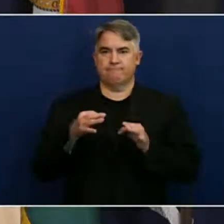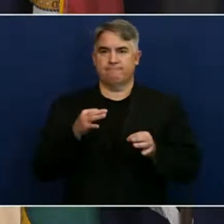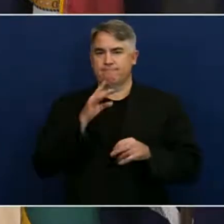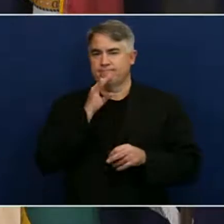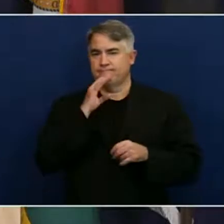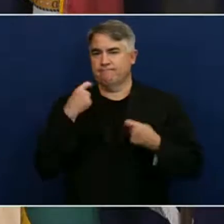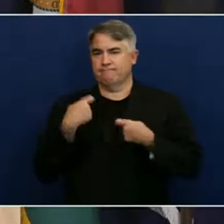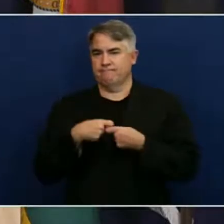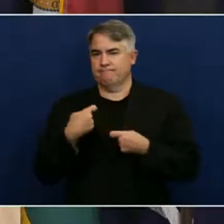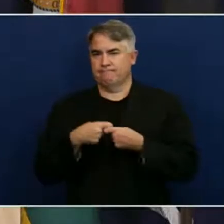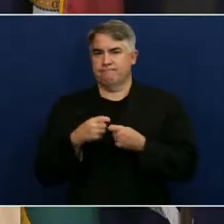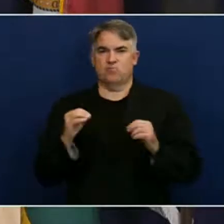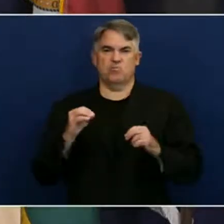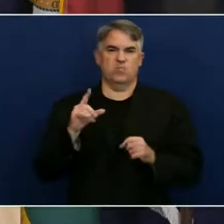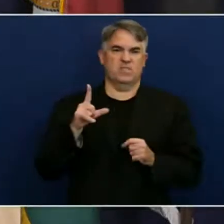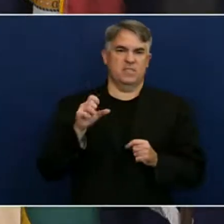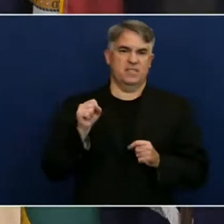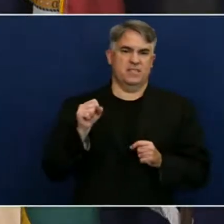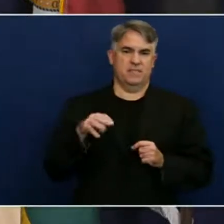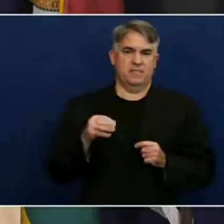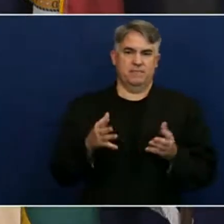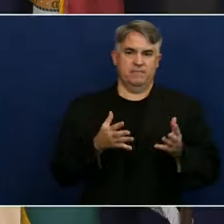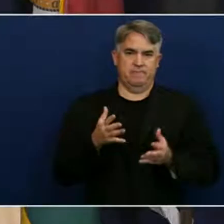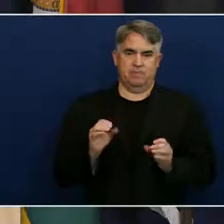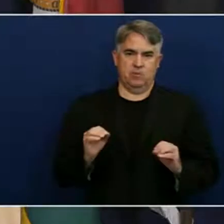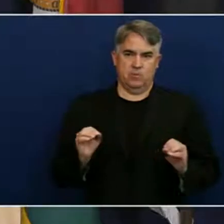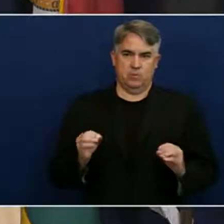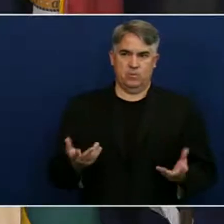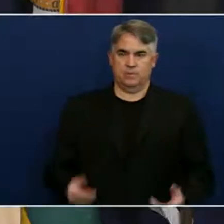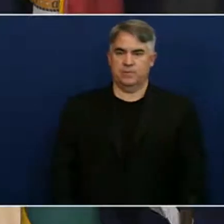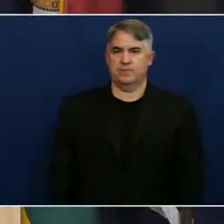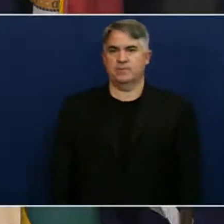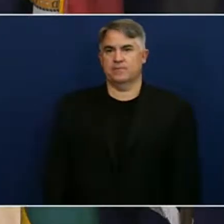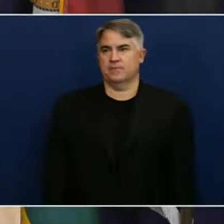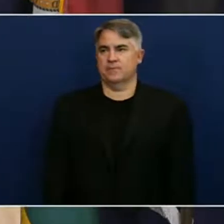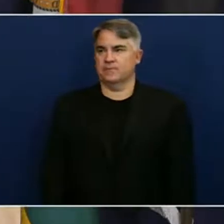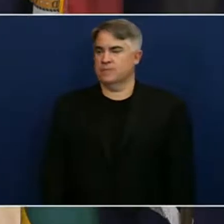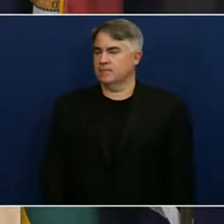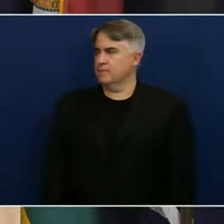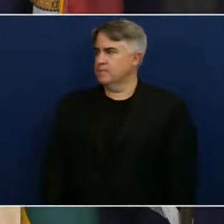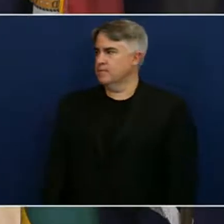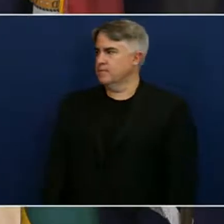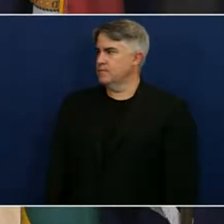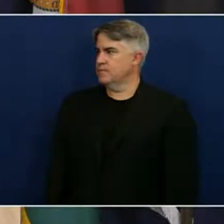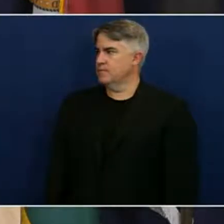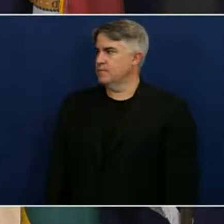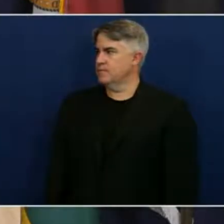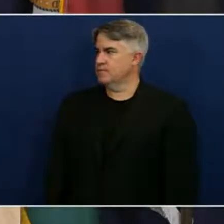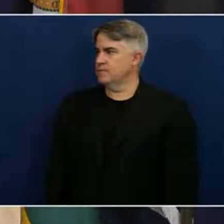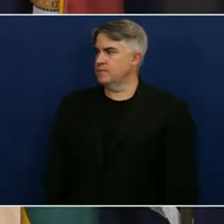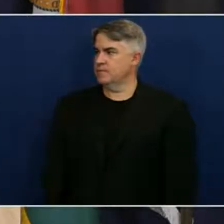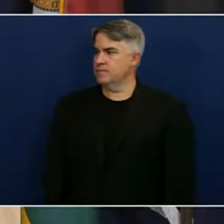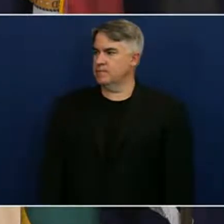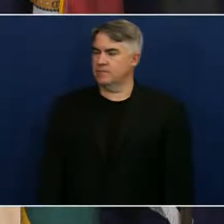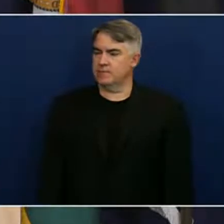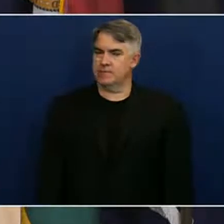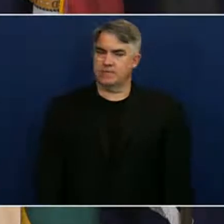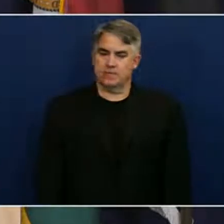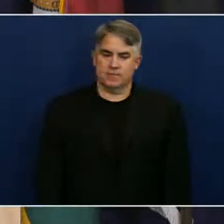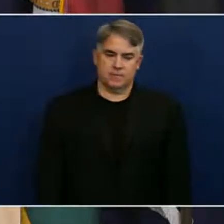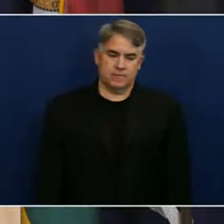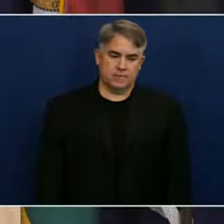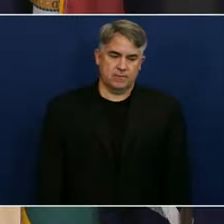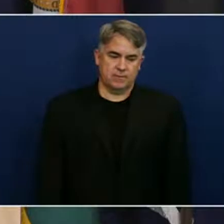segundos, pues para ver cómo la vacuna los han impactado. Y también la oportunidad de crear alguna pieza de arte en donde